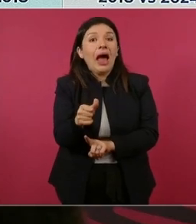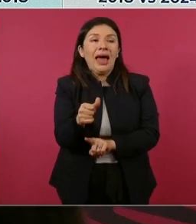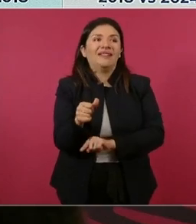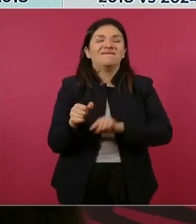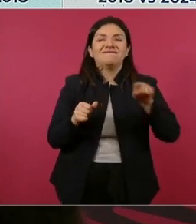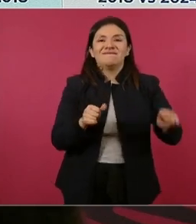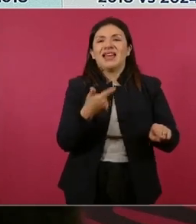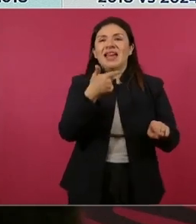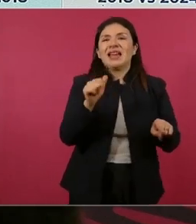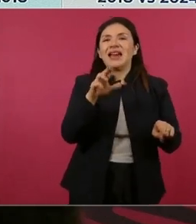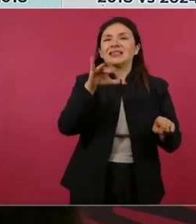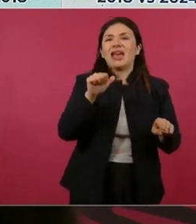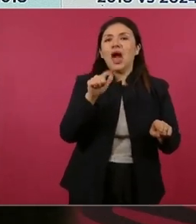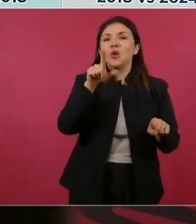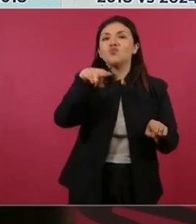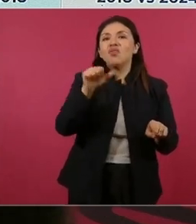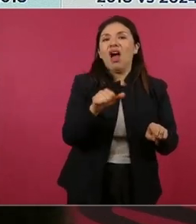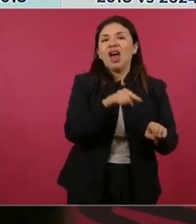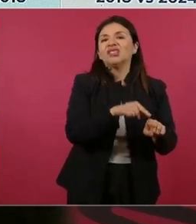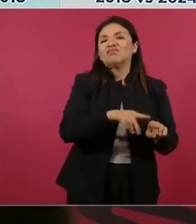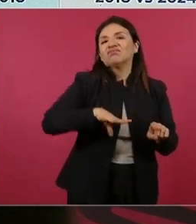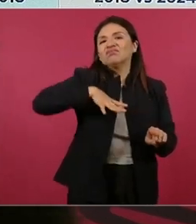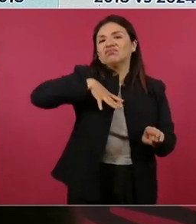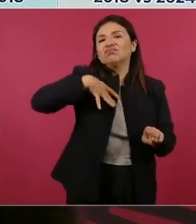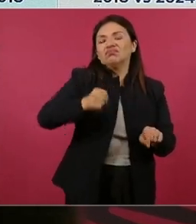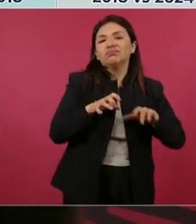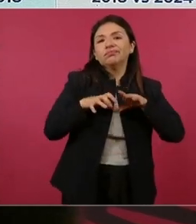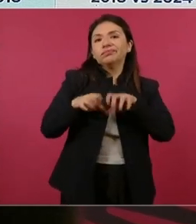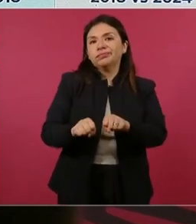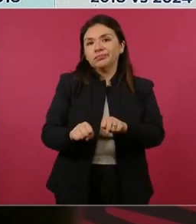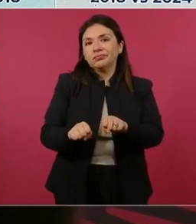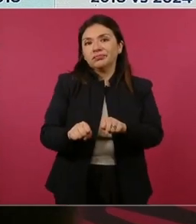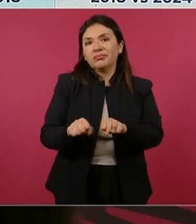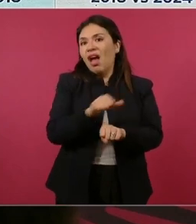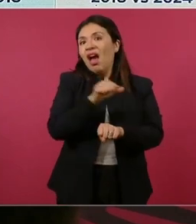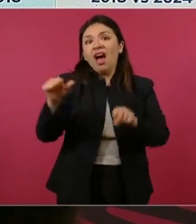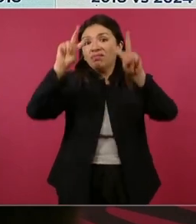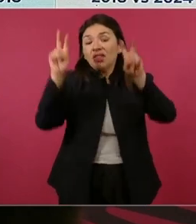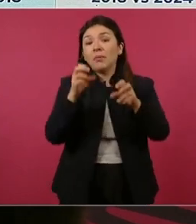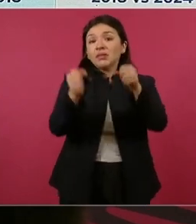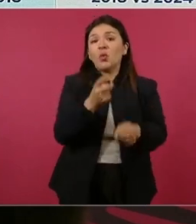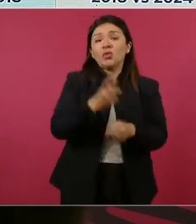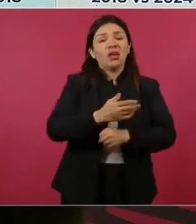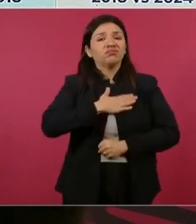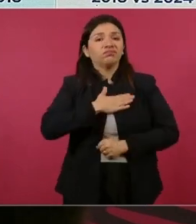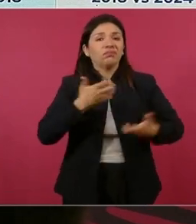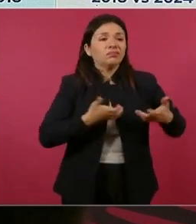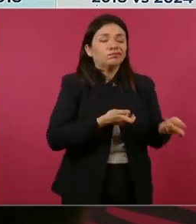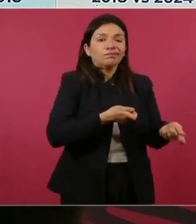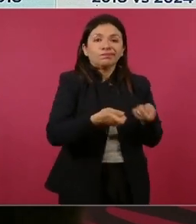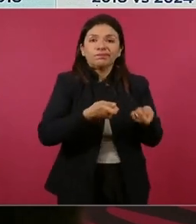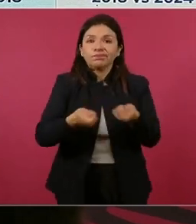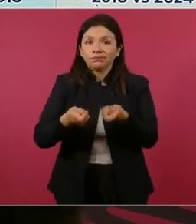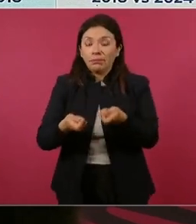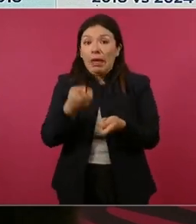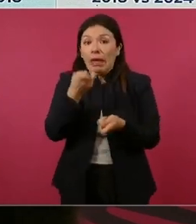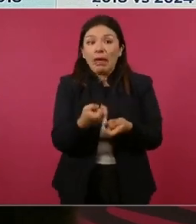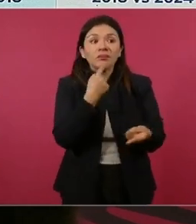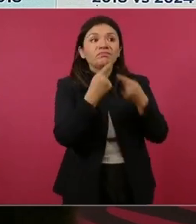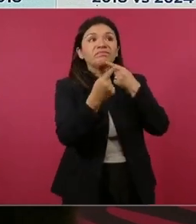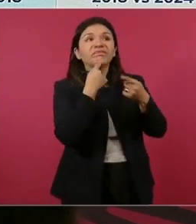García Luna se apoderó de todo el tema de seguridad y llegó a